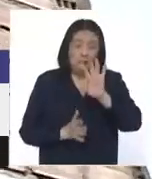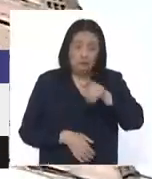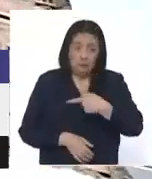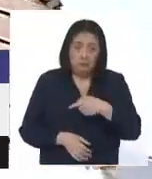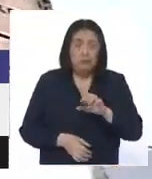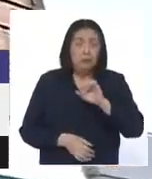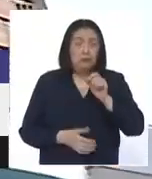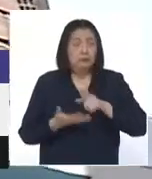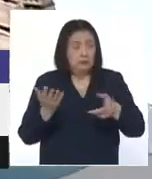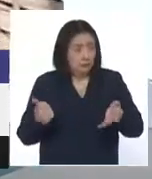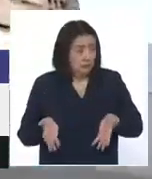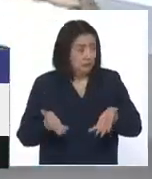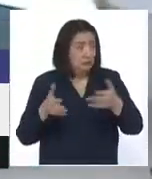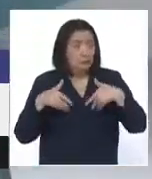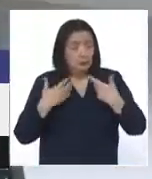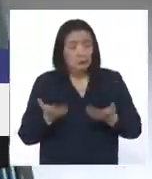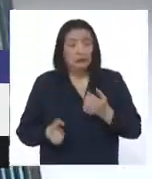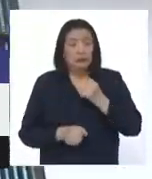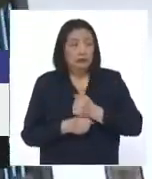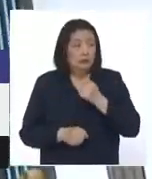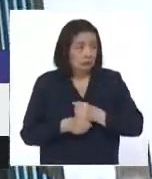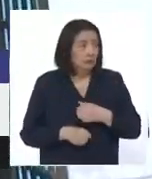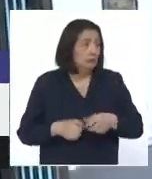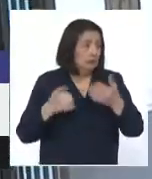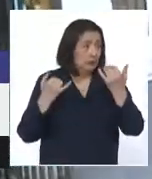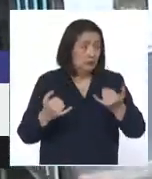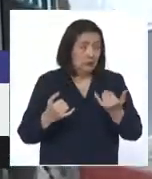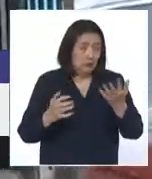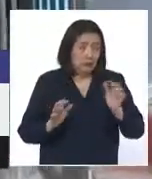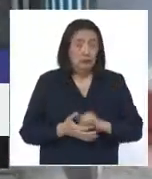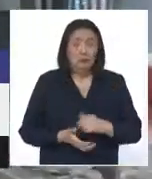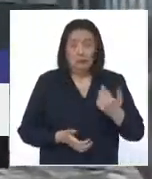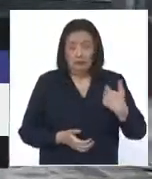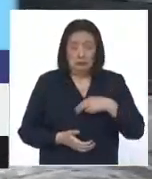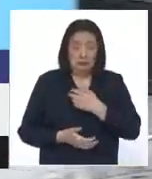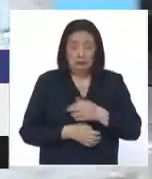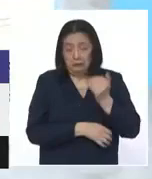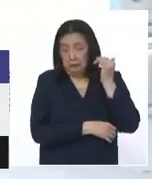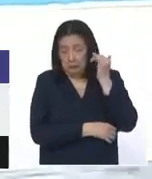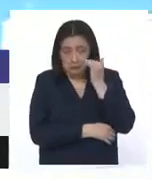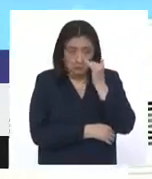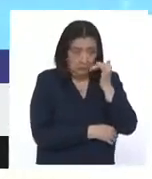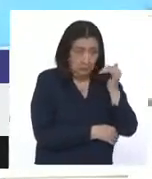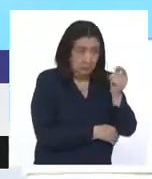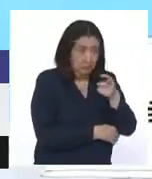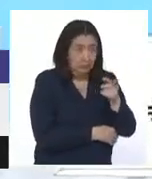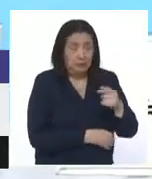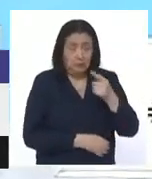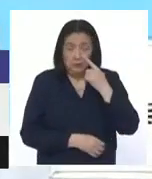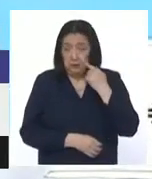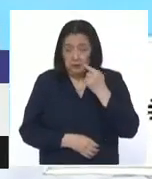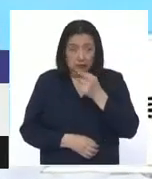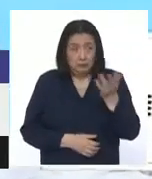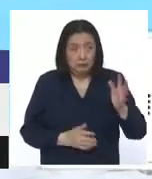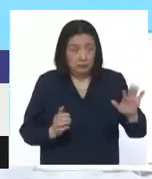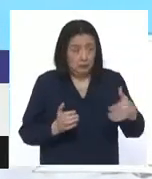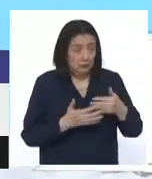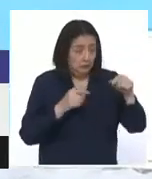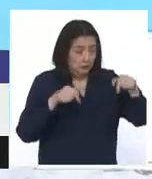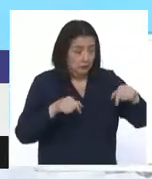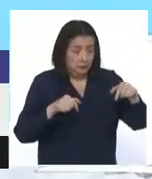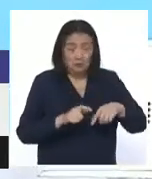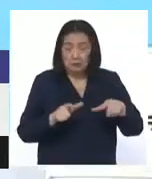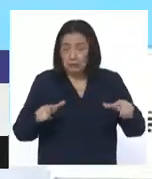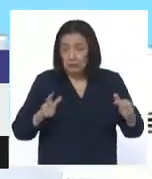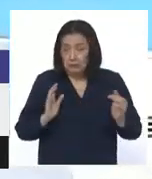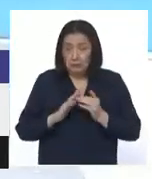para dejarlo trabajar. Y ahora, mientras hemos estado cubriendo esa nota con este señor, hemos llegado a esta